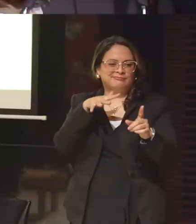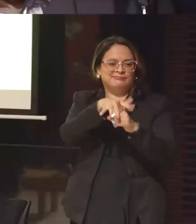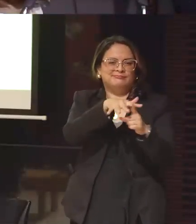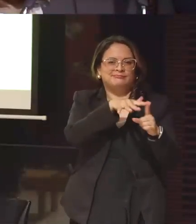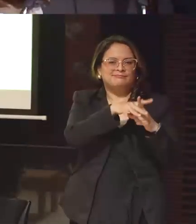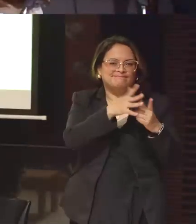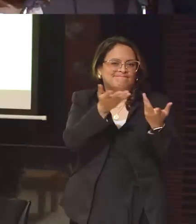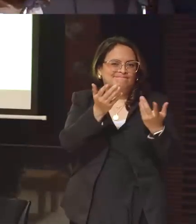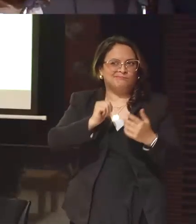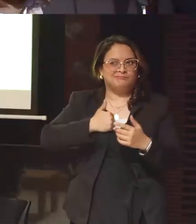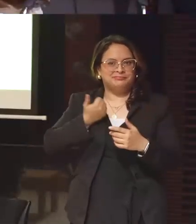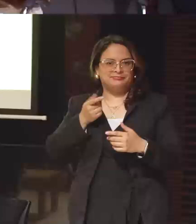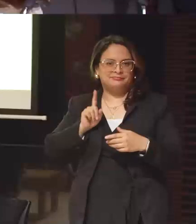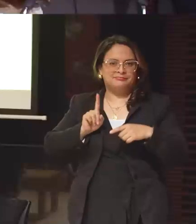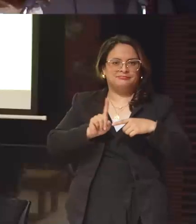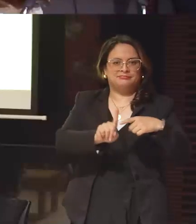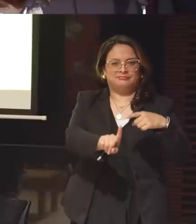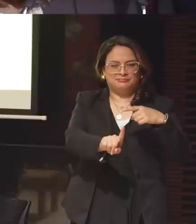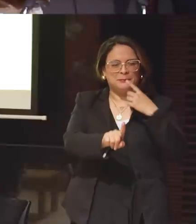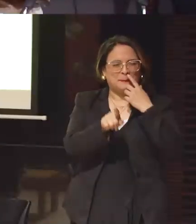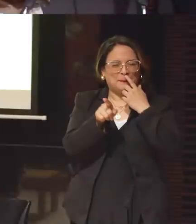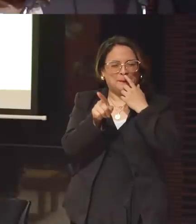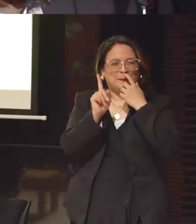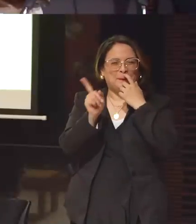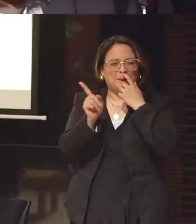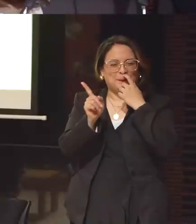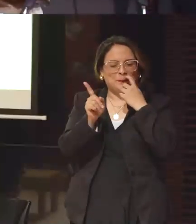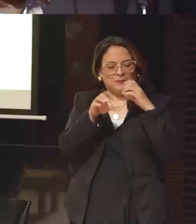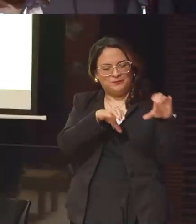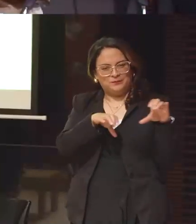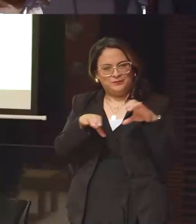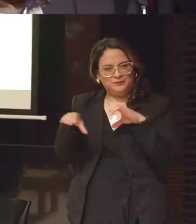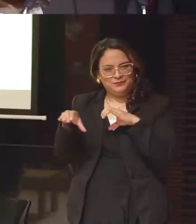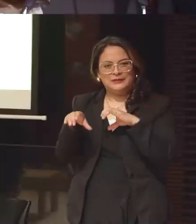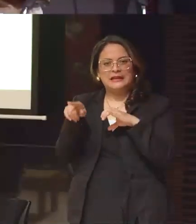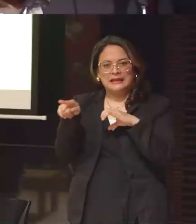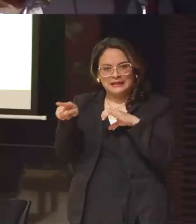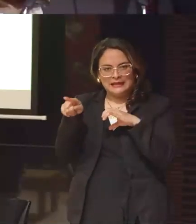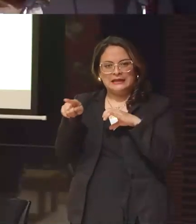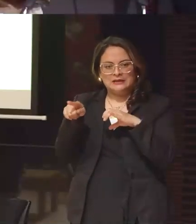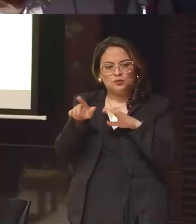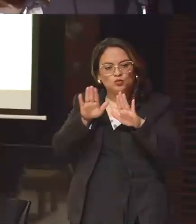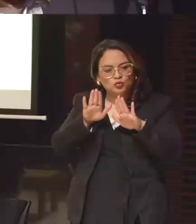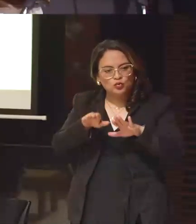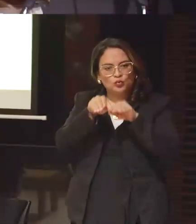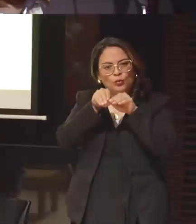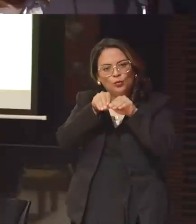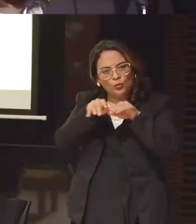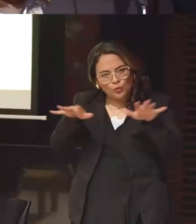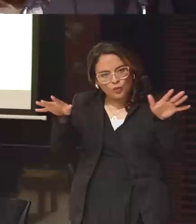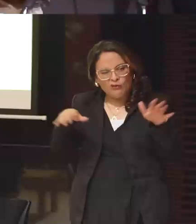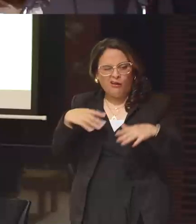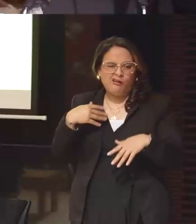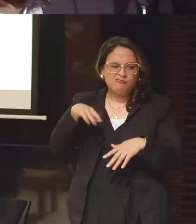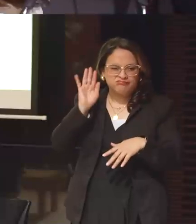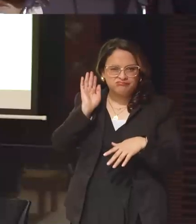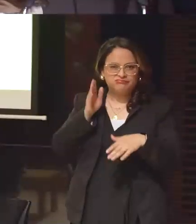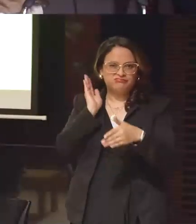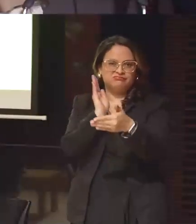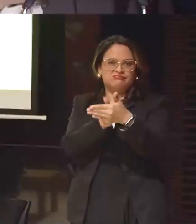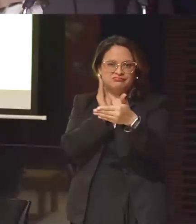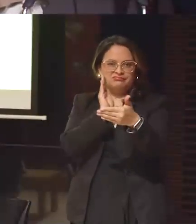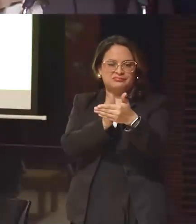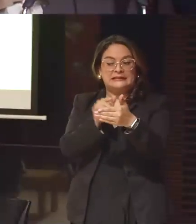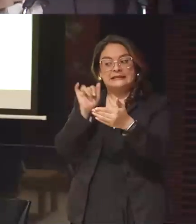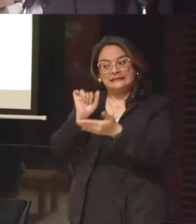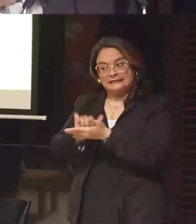revela una actitud en contra de ese bien que es público. Y uno de los desafíos que tenemos nosotros, lo que queremos